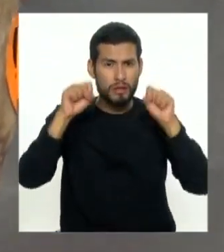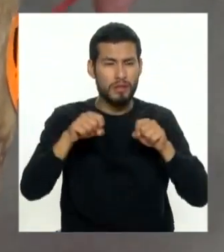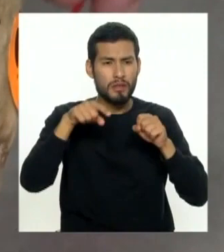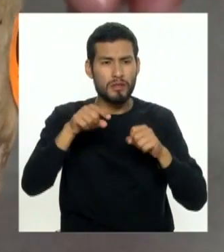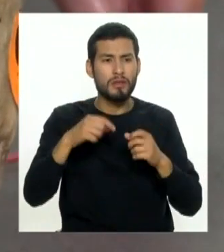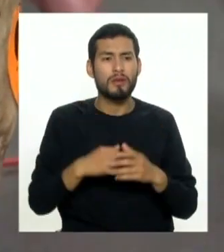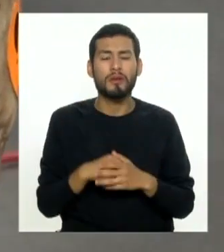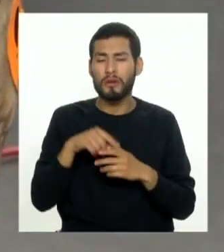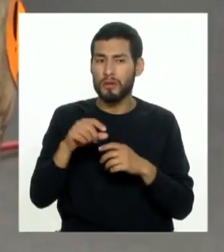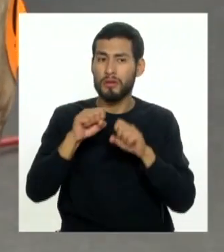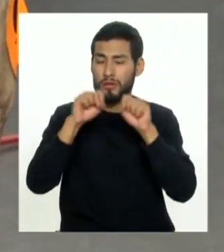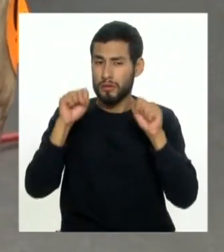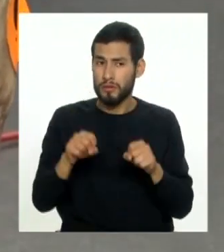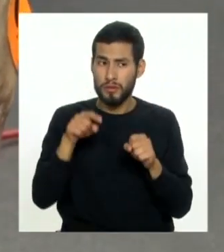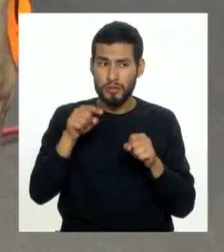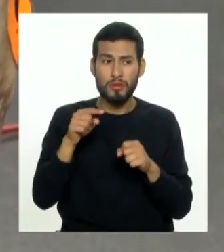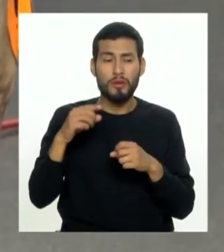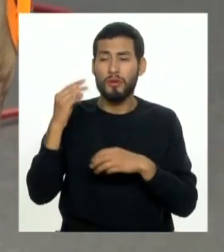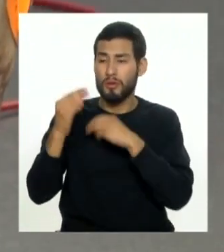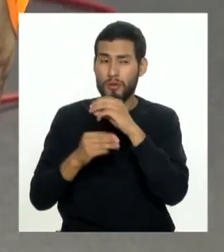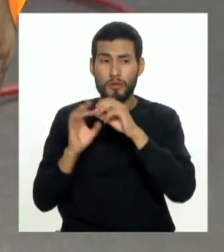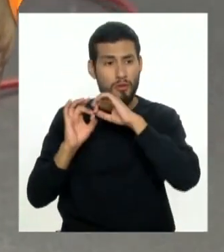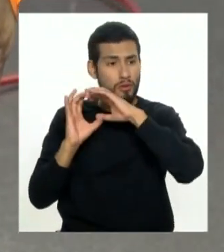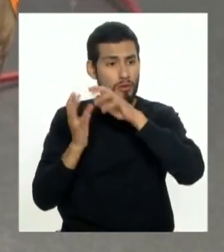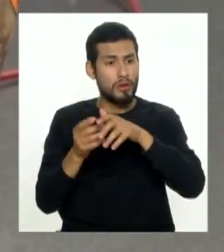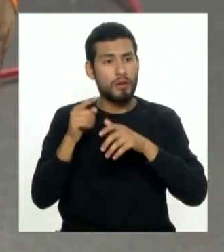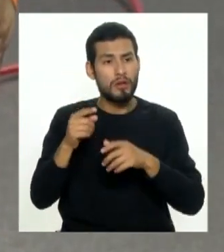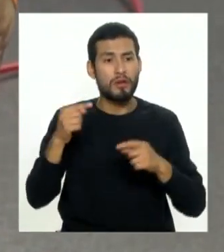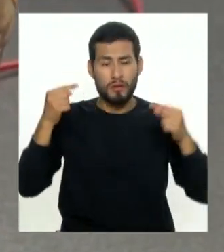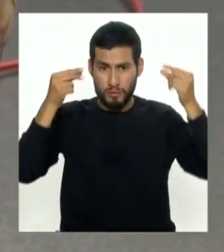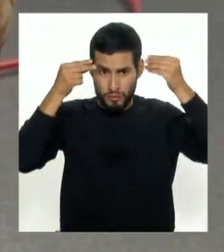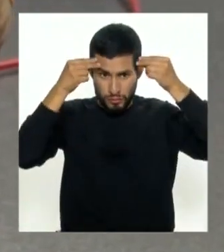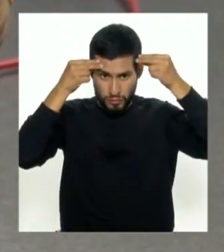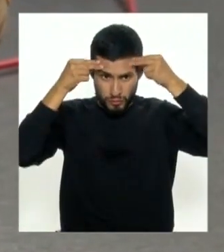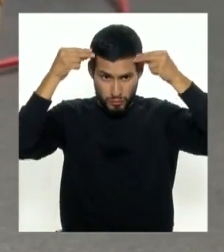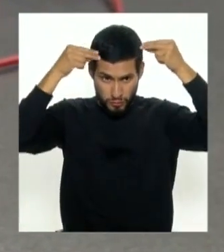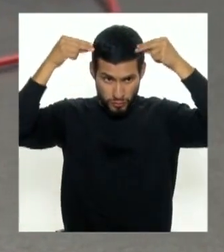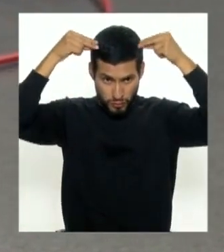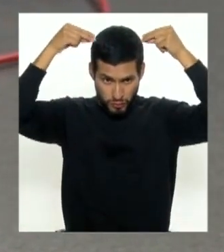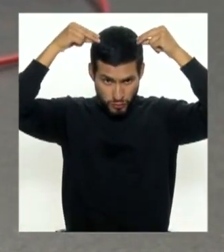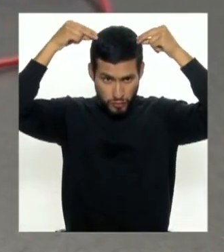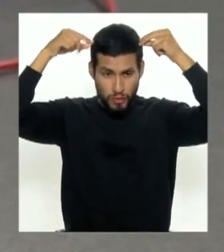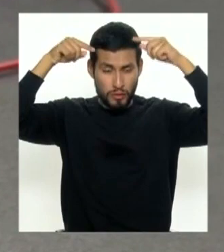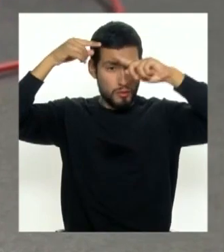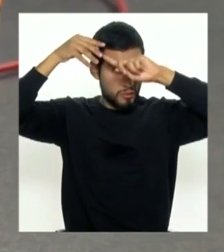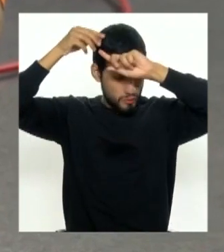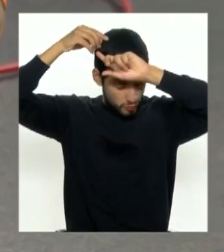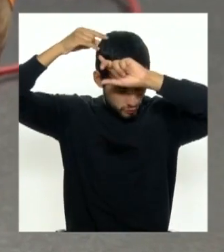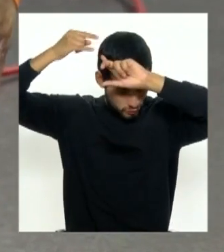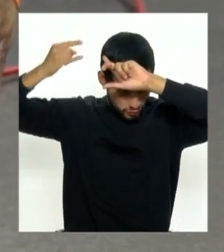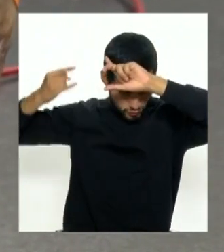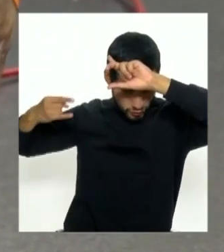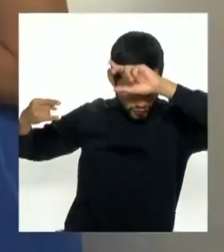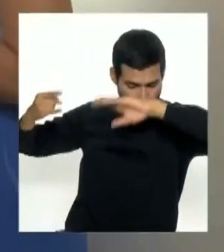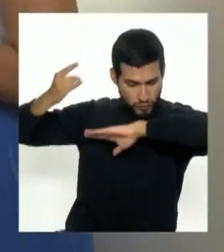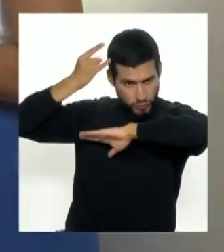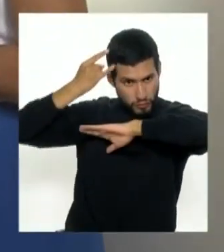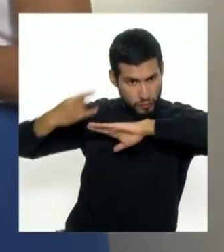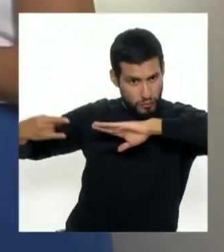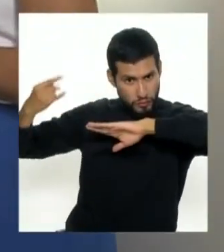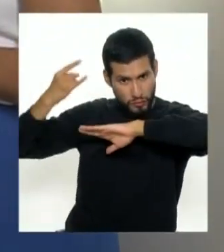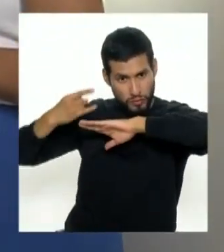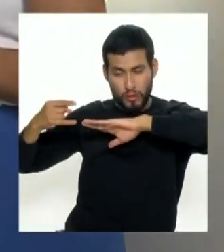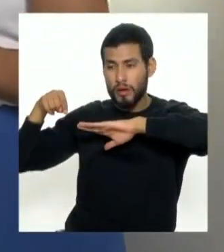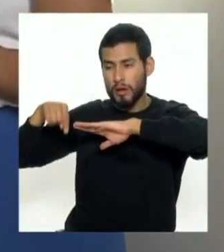que es el protocolo que se utiliza a nivel mundial, las señales van a ir hacia un traductor y este va a llegar a nuestro